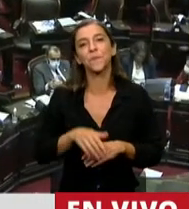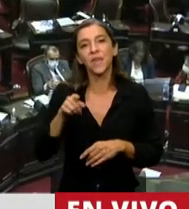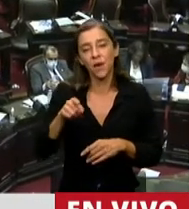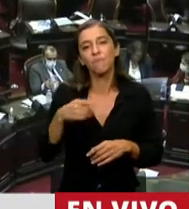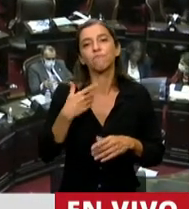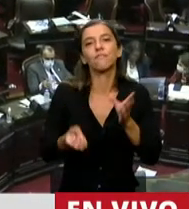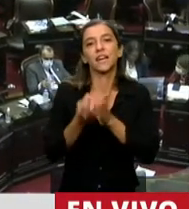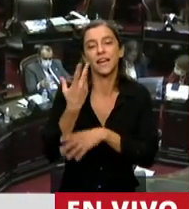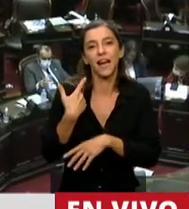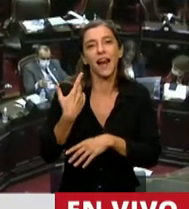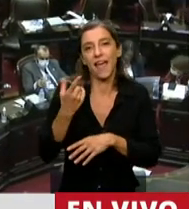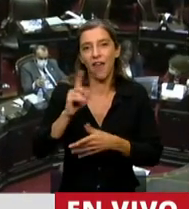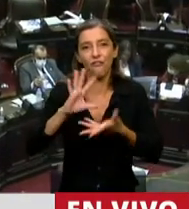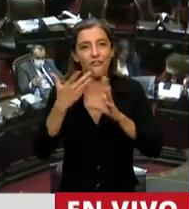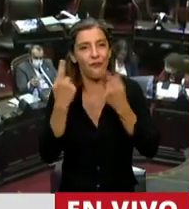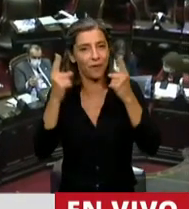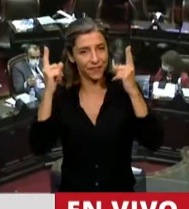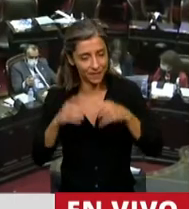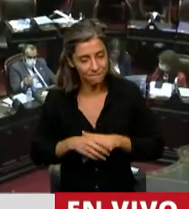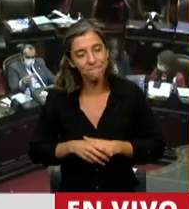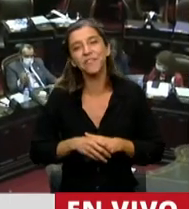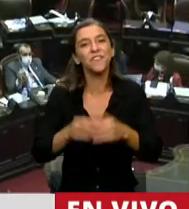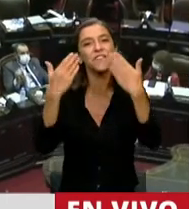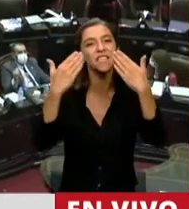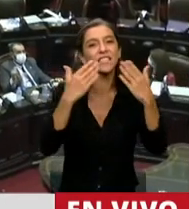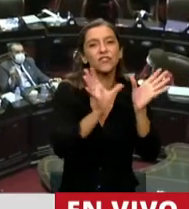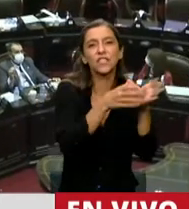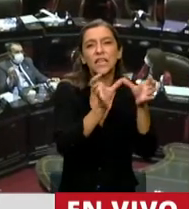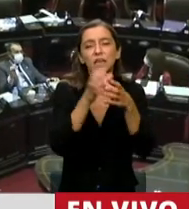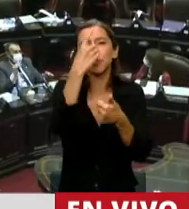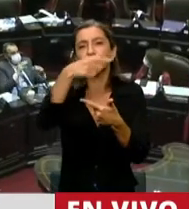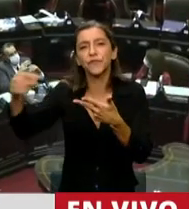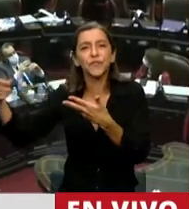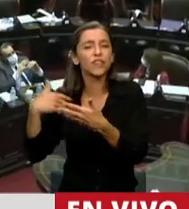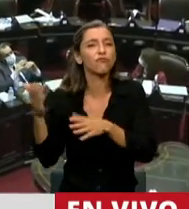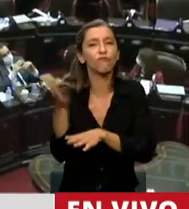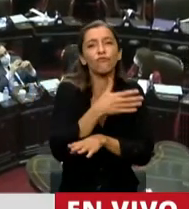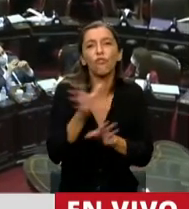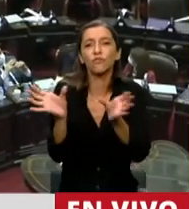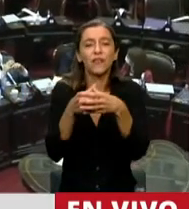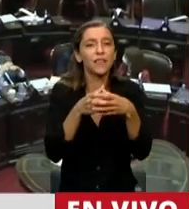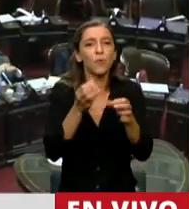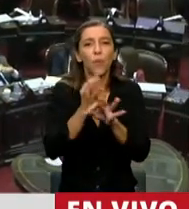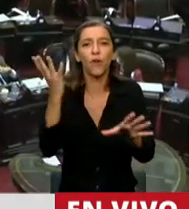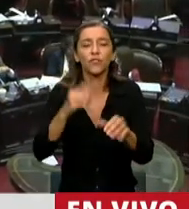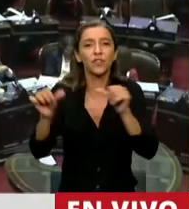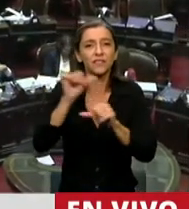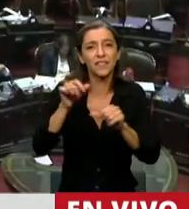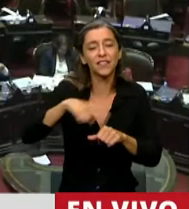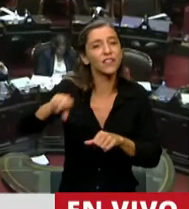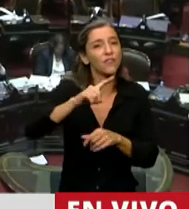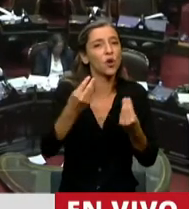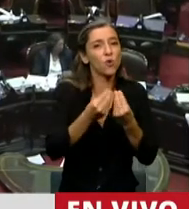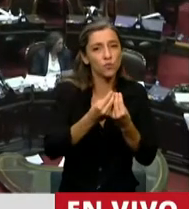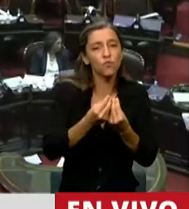proteínas recombinantes. Felicitar también a todos los equipos científicos argentinos que participaron en las fases 3 de muchas